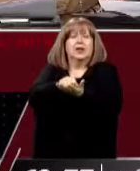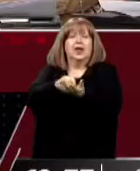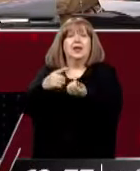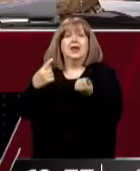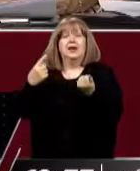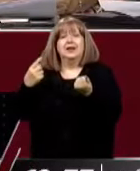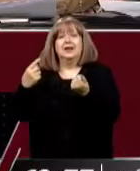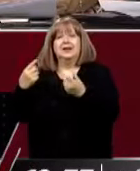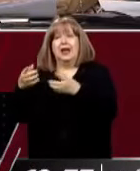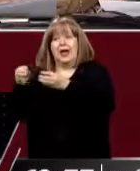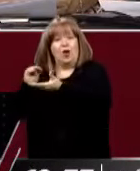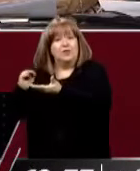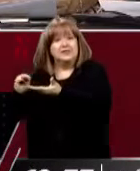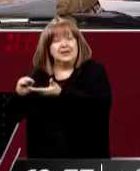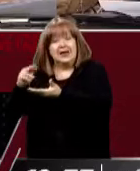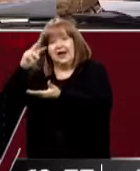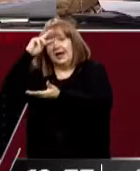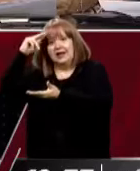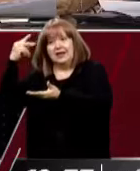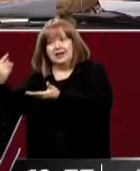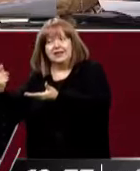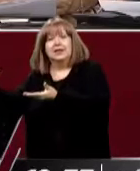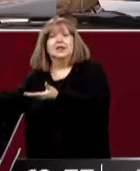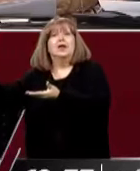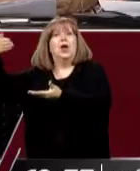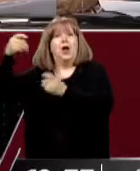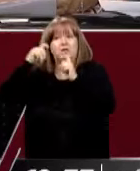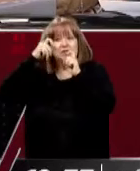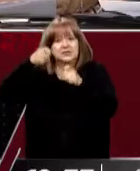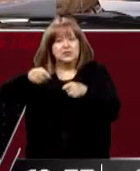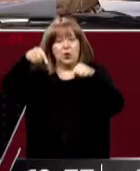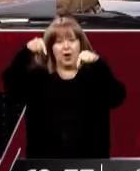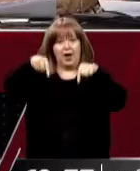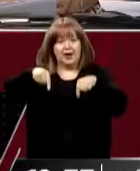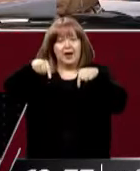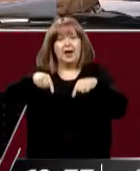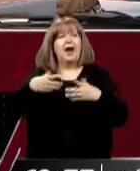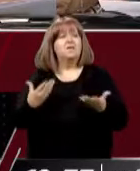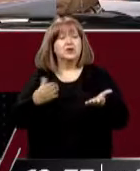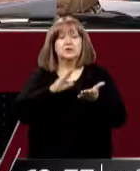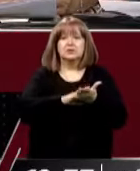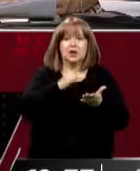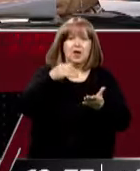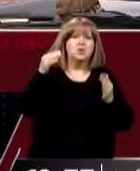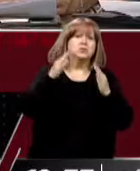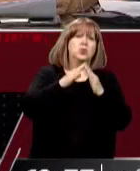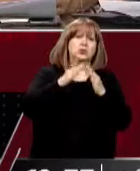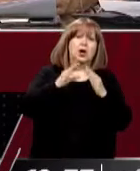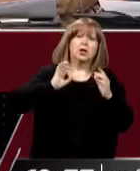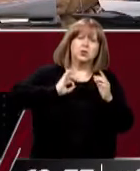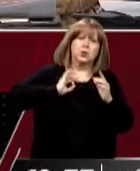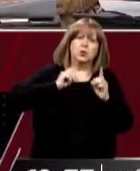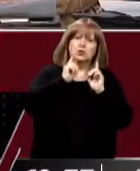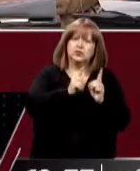Instituto Nacional de Asuntos Indígenas vino y constató esa ocupación tradicional, actual y pública, que en ese